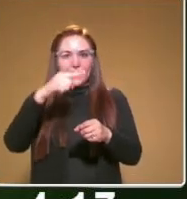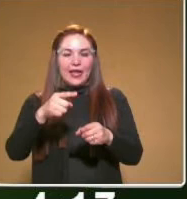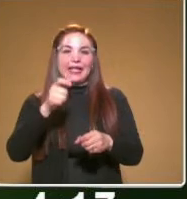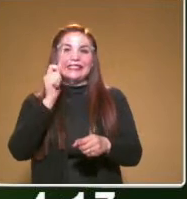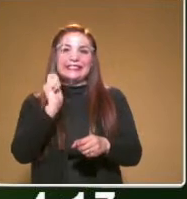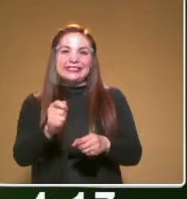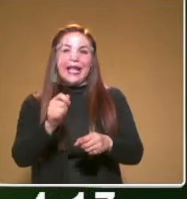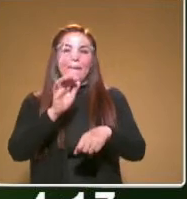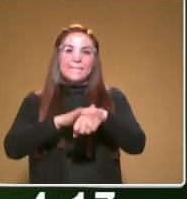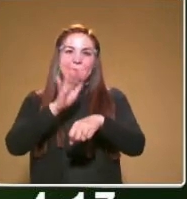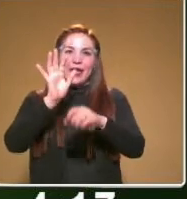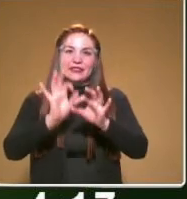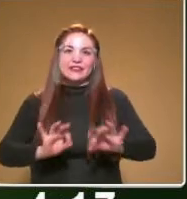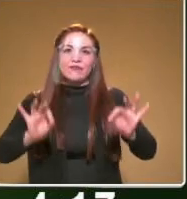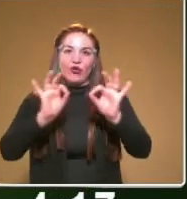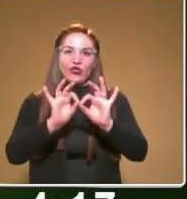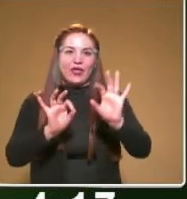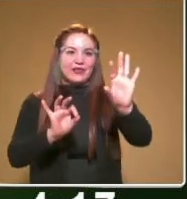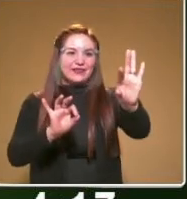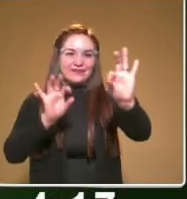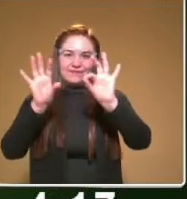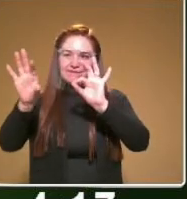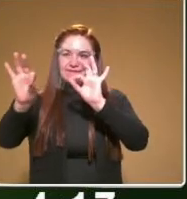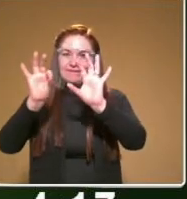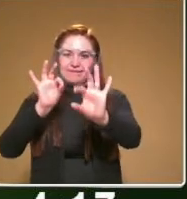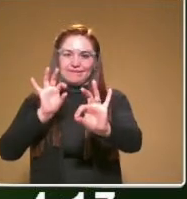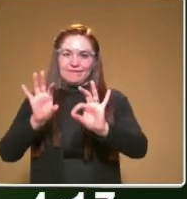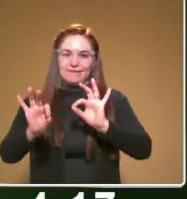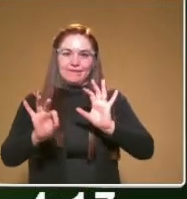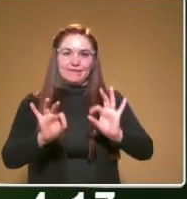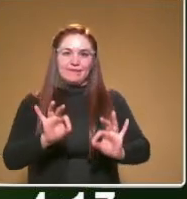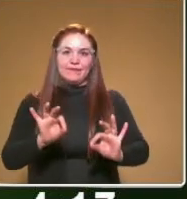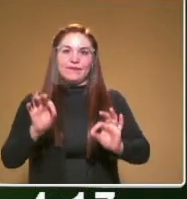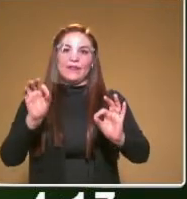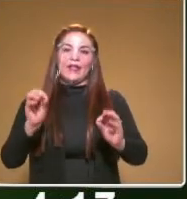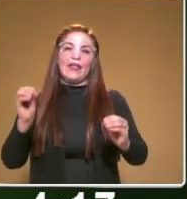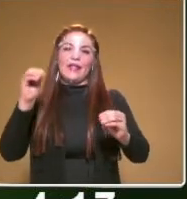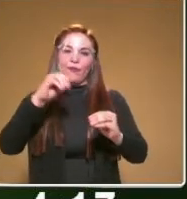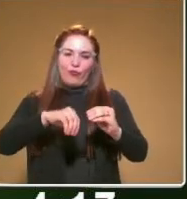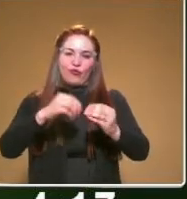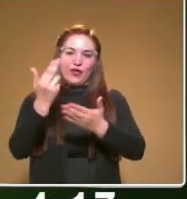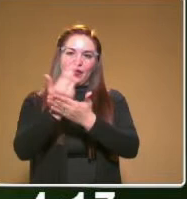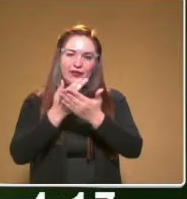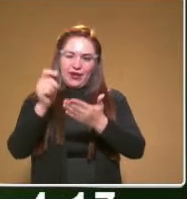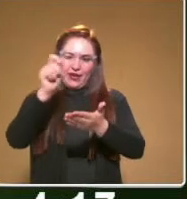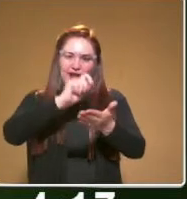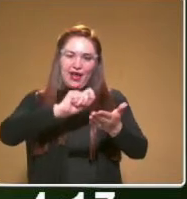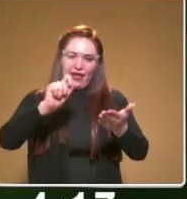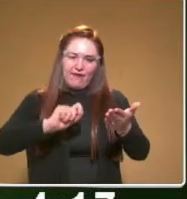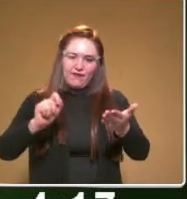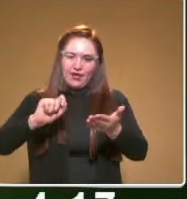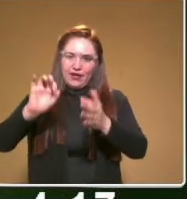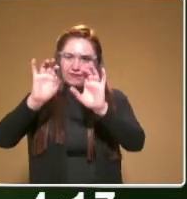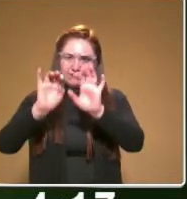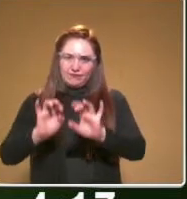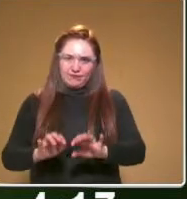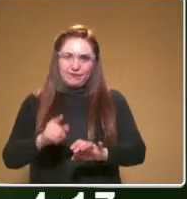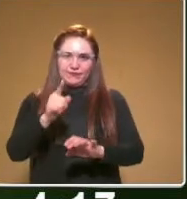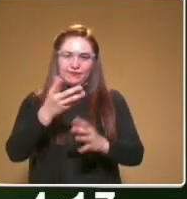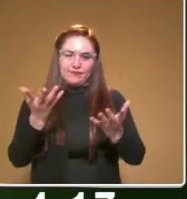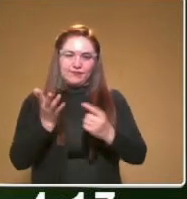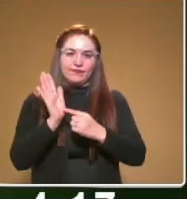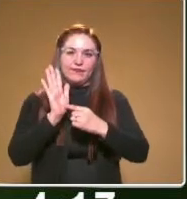realmente los niños nada más se queden con lo más importante para poder trabajar con esa información. Y es que el mapa conceptual y los